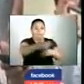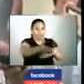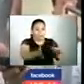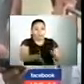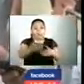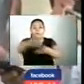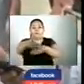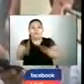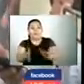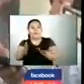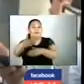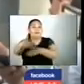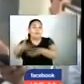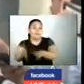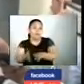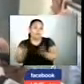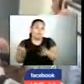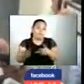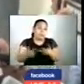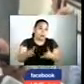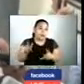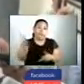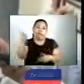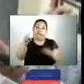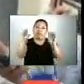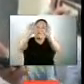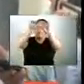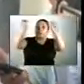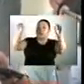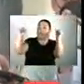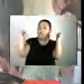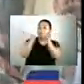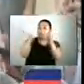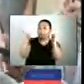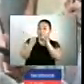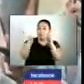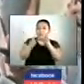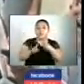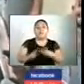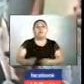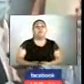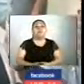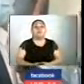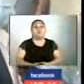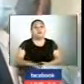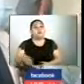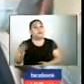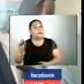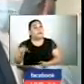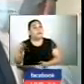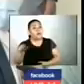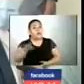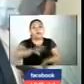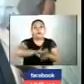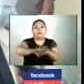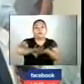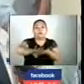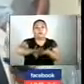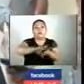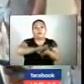¿cómo se llama? El aire acondicionado que tendrán que licitar. Tiene que haber la compra de